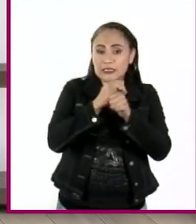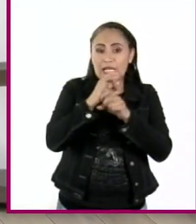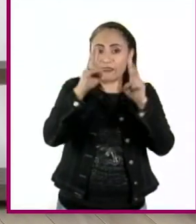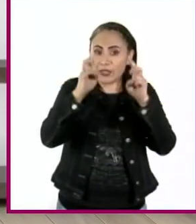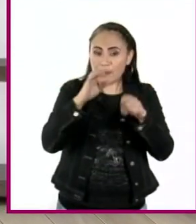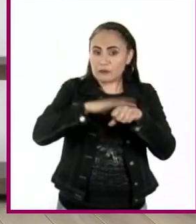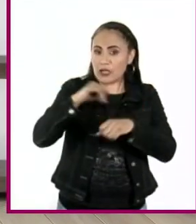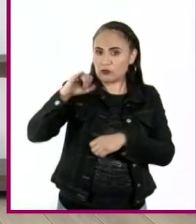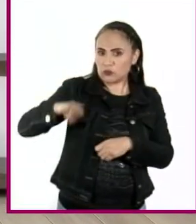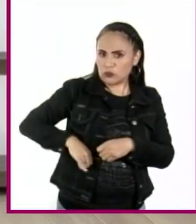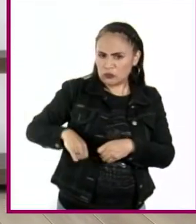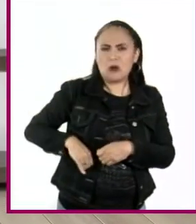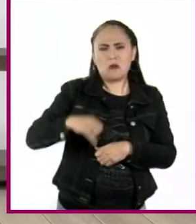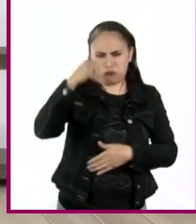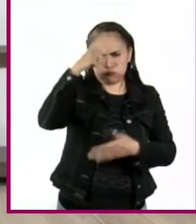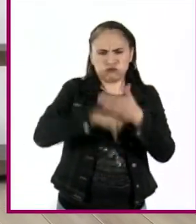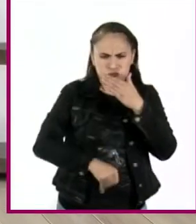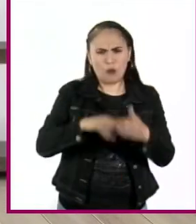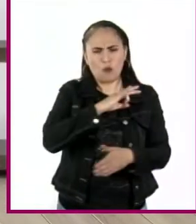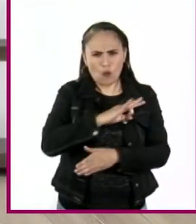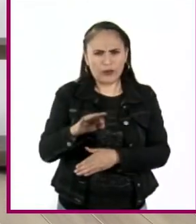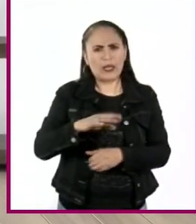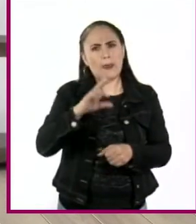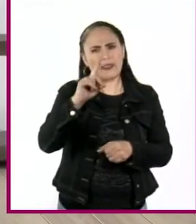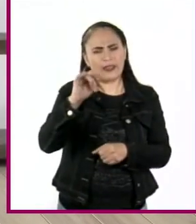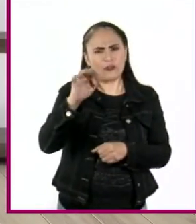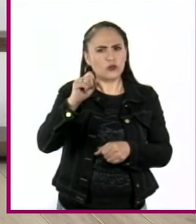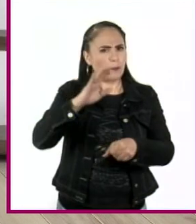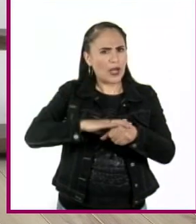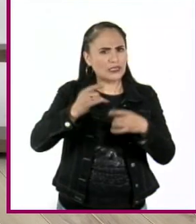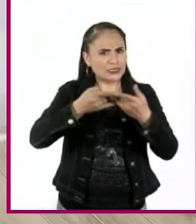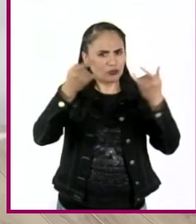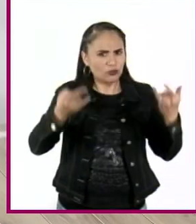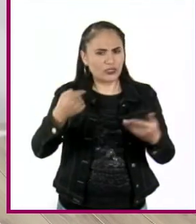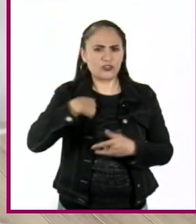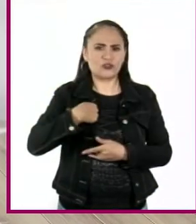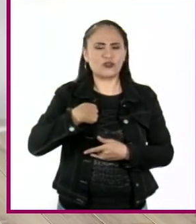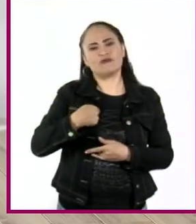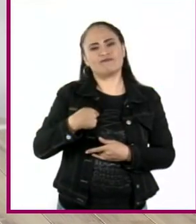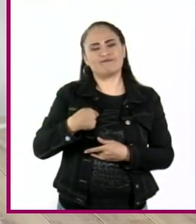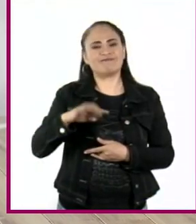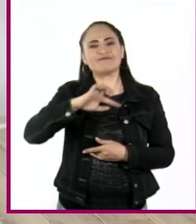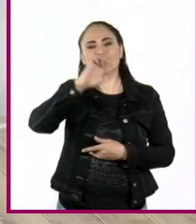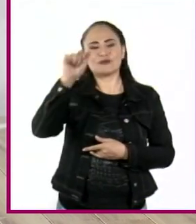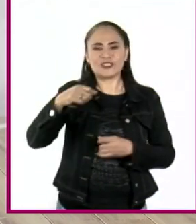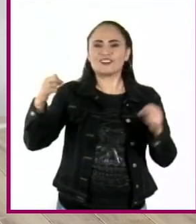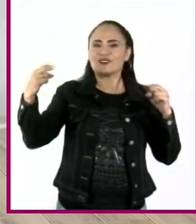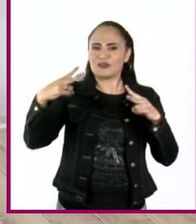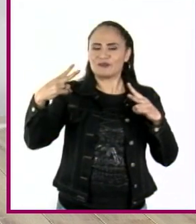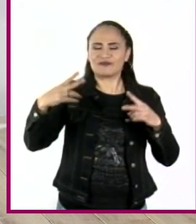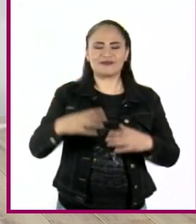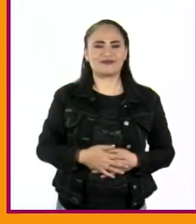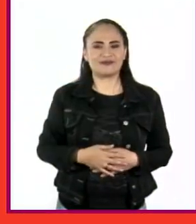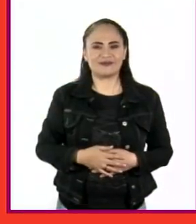te interesen. Seguro encontrarás datos e historias increíbles. Soy Rodrigo Hidalgo. Nos vemos en la próxima emisión.